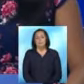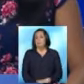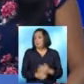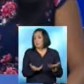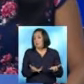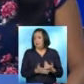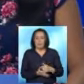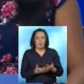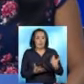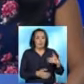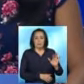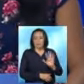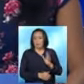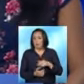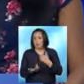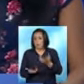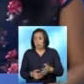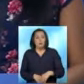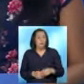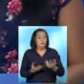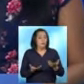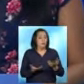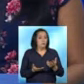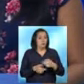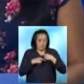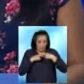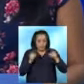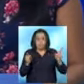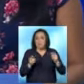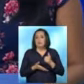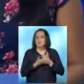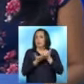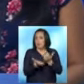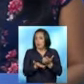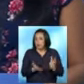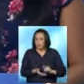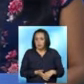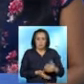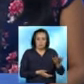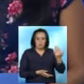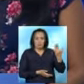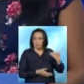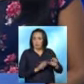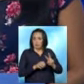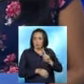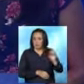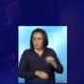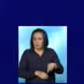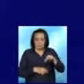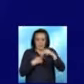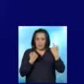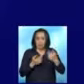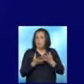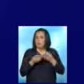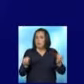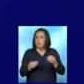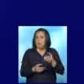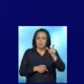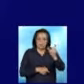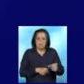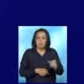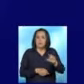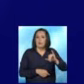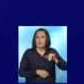Bien, minutos antes de despedirnos toca dar un aviso de servicio público. El pasado 20 de marzo desapareció